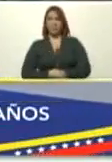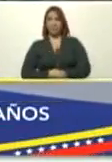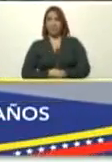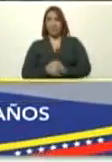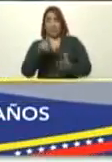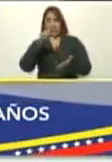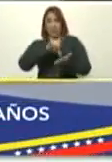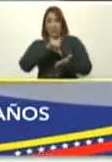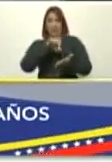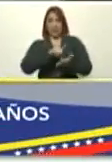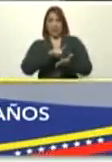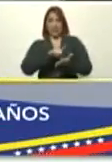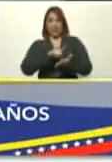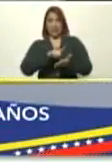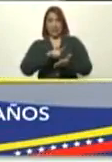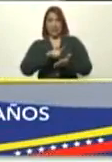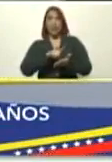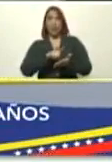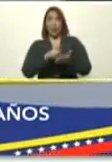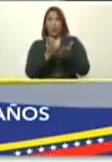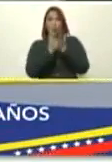colegios, en las universidades.